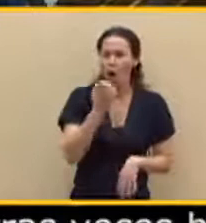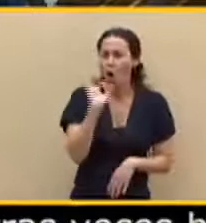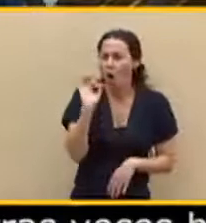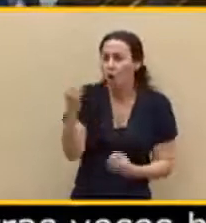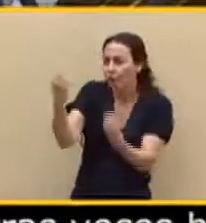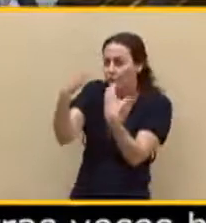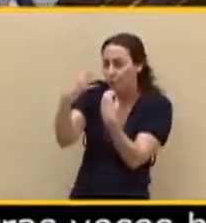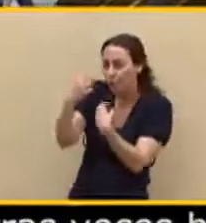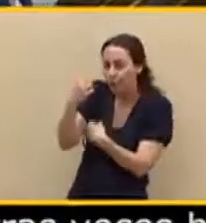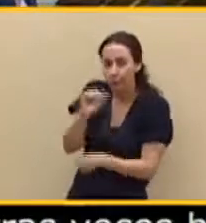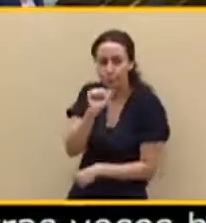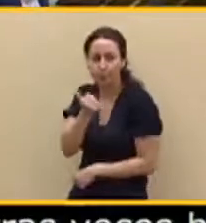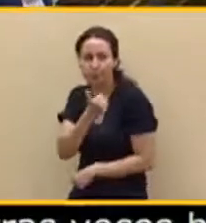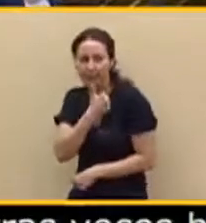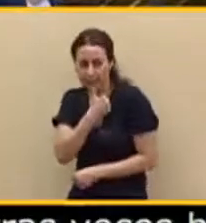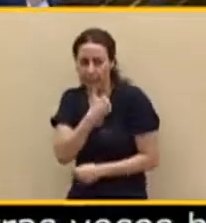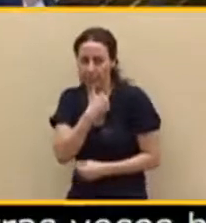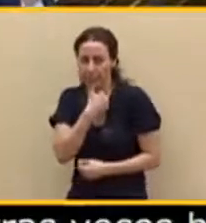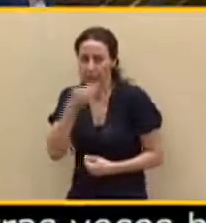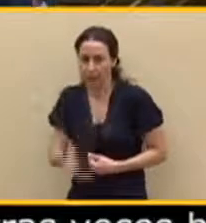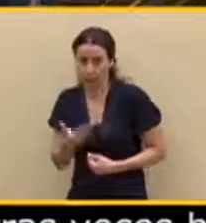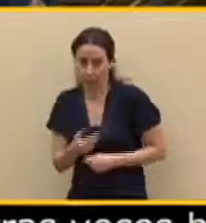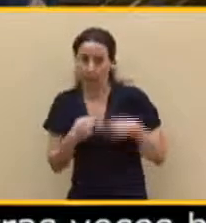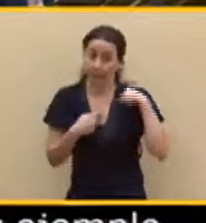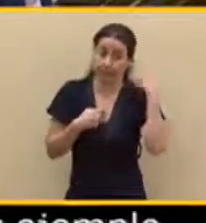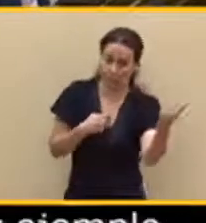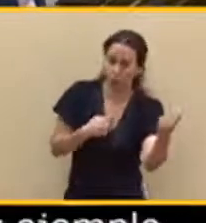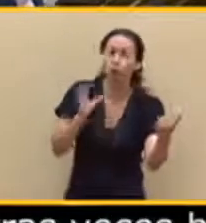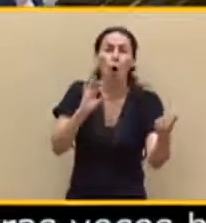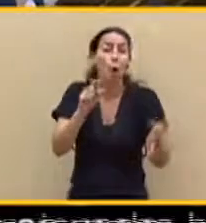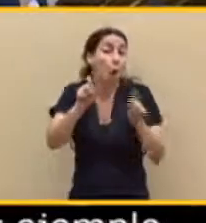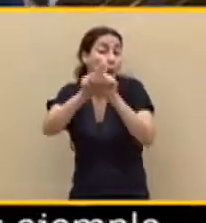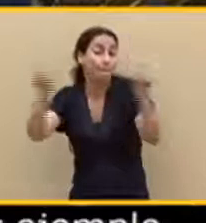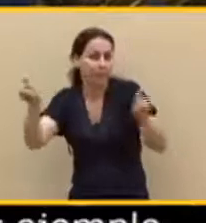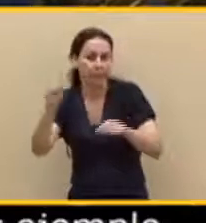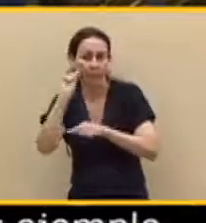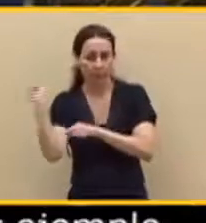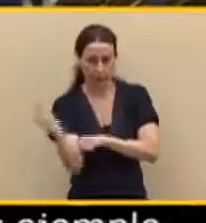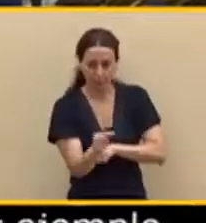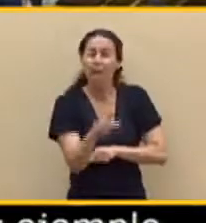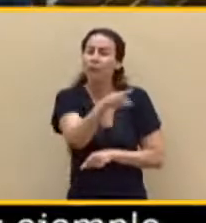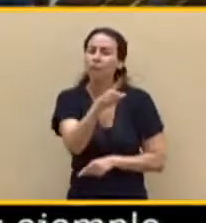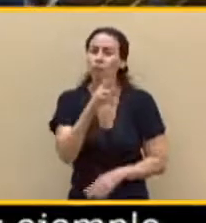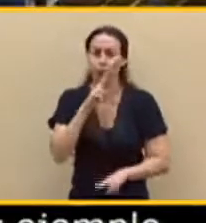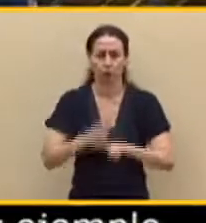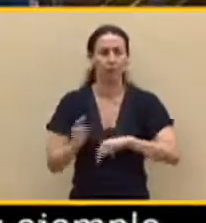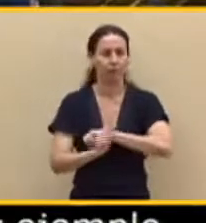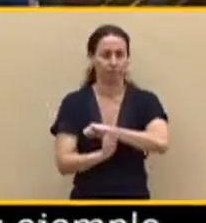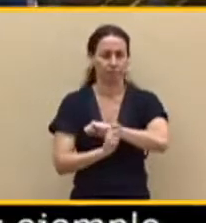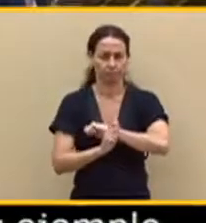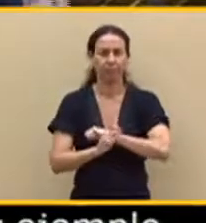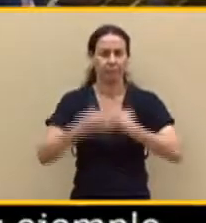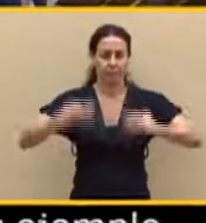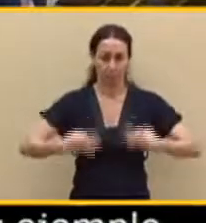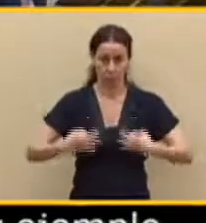aunque sea a través de una empresa que espía, es un mecanismo de seguridad. La policía política, la mafia policial que la